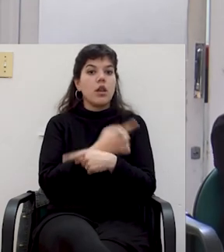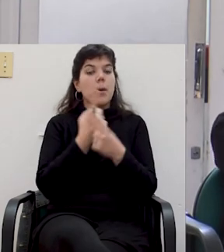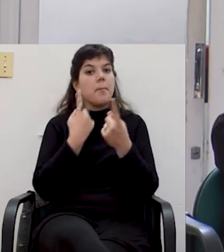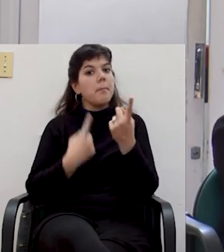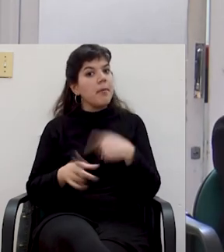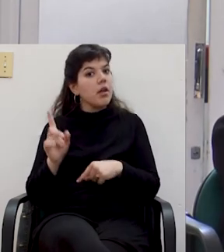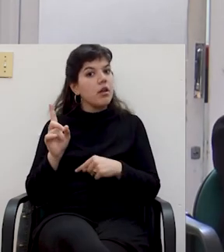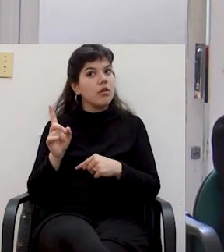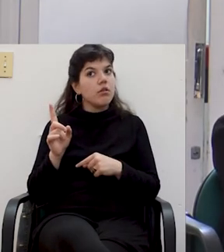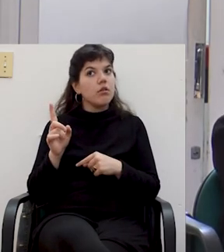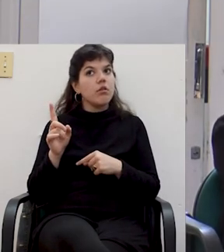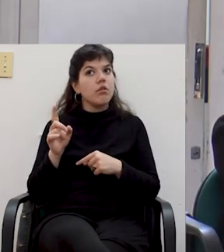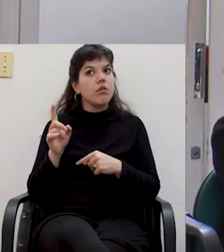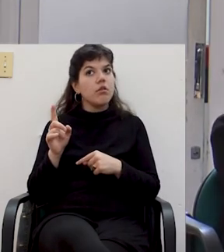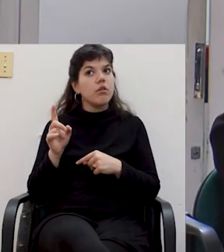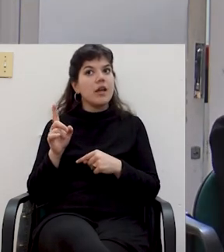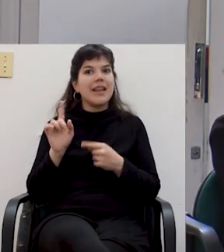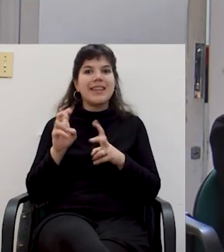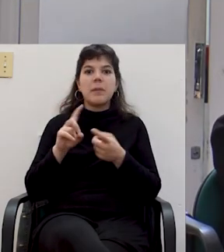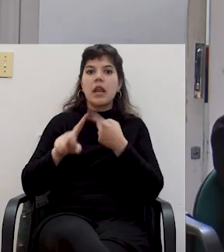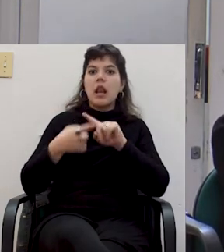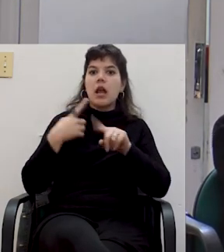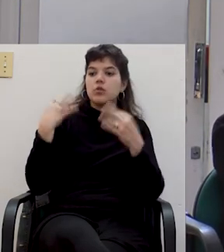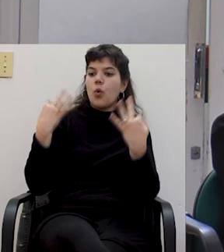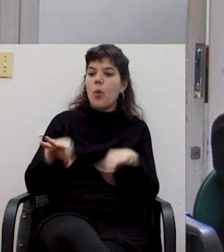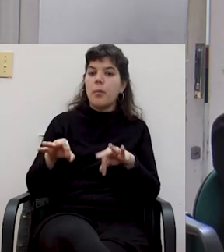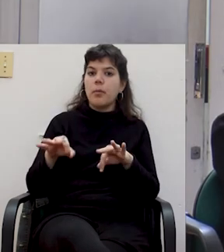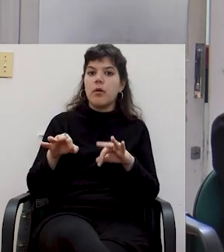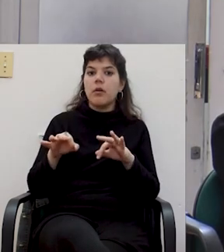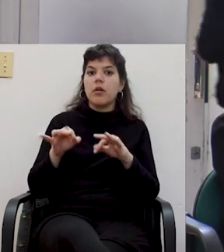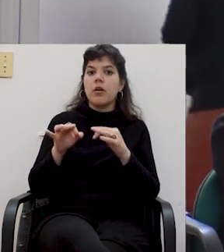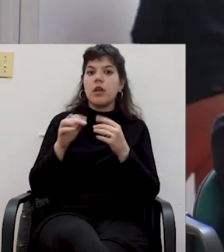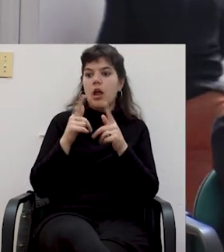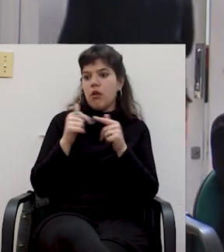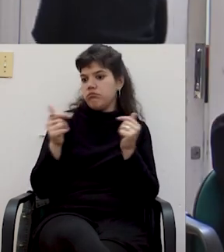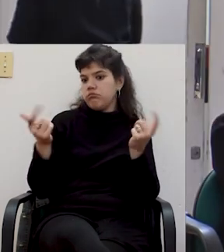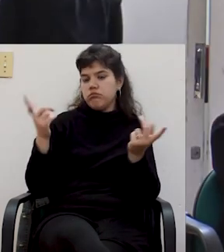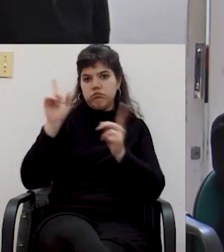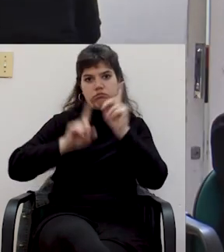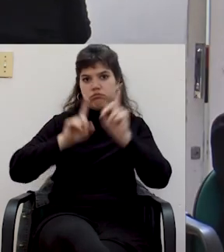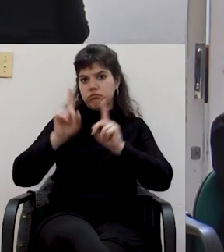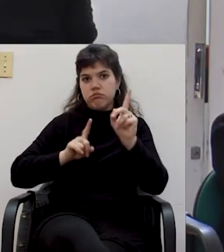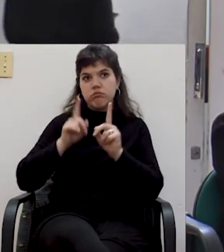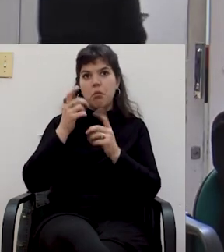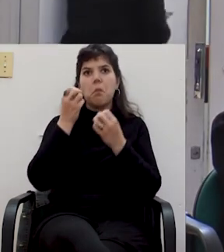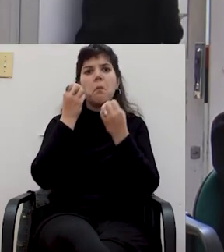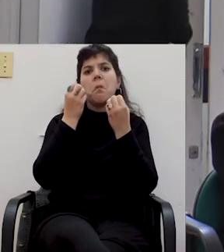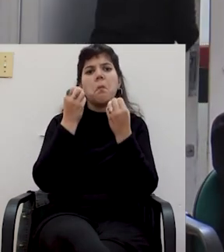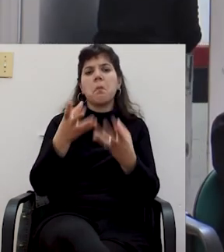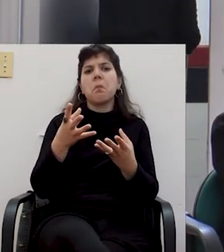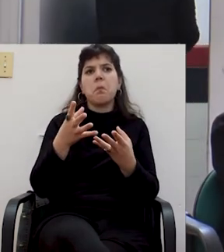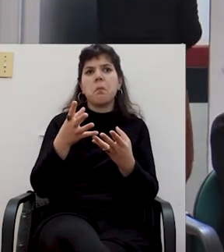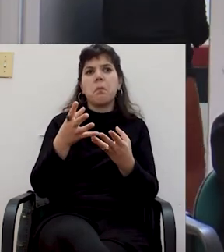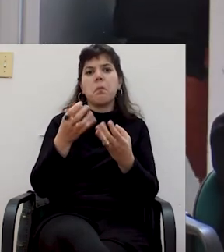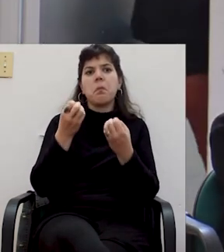pero en relación al cumplimiento de los cometidos universitarios. ¿Por qué?